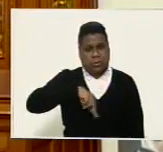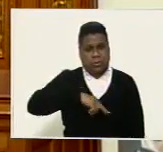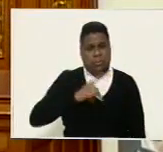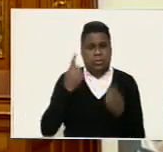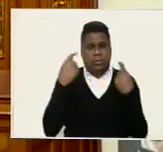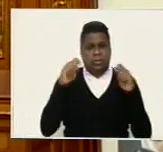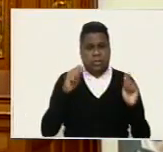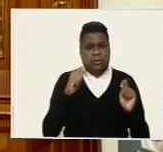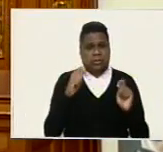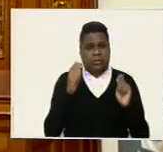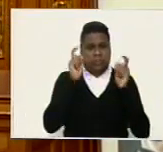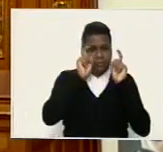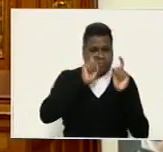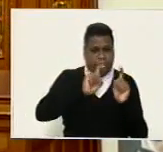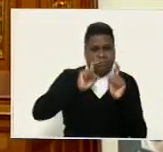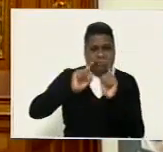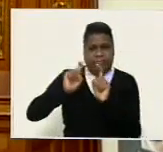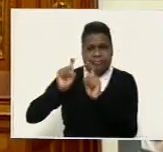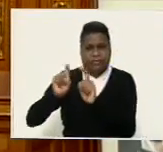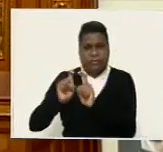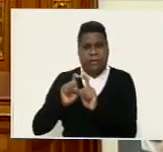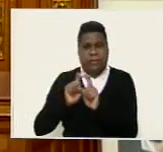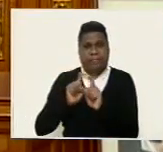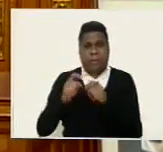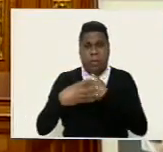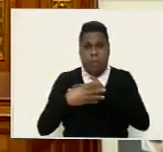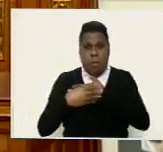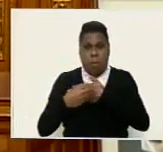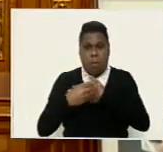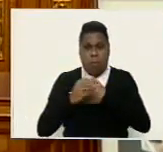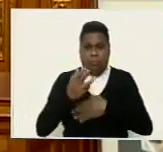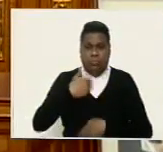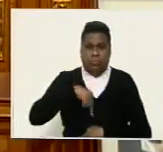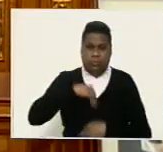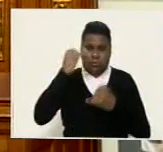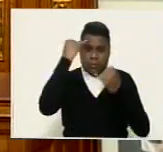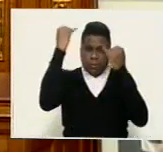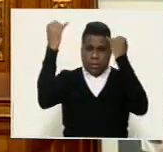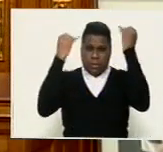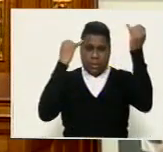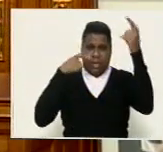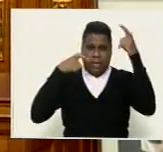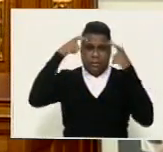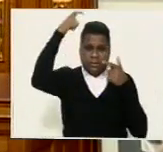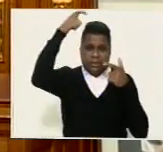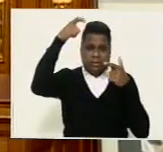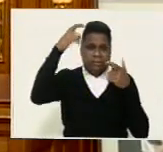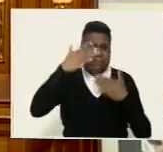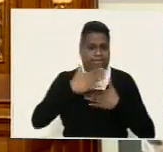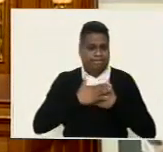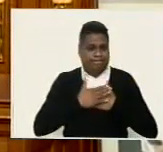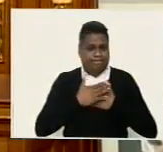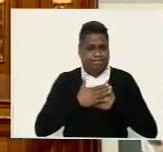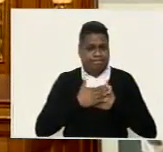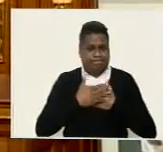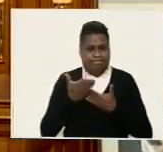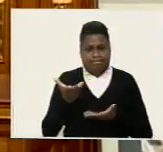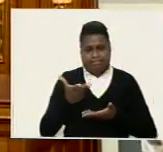forjar por el ejemplo que nos dejó nuestro comandante eterno Hugo Rafael Chávez